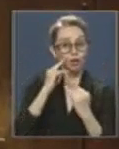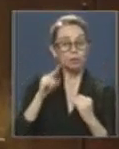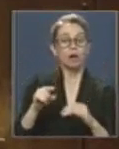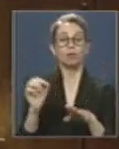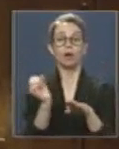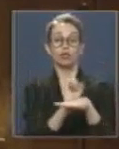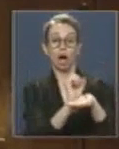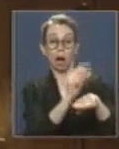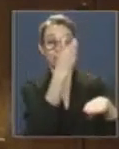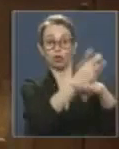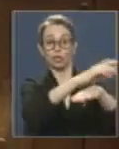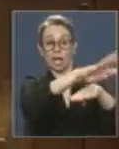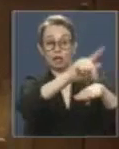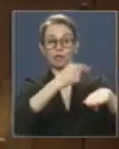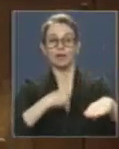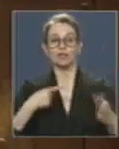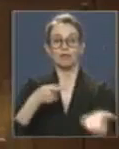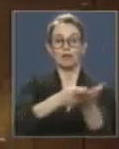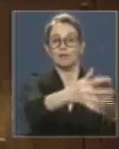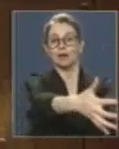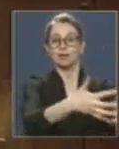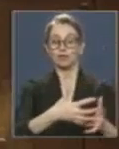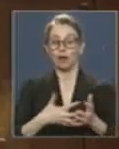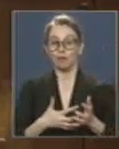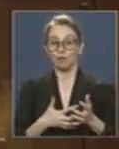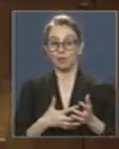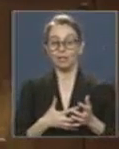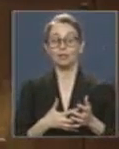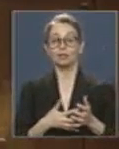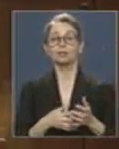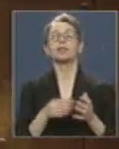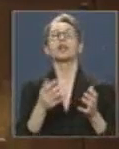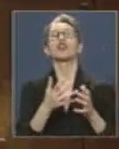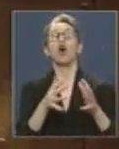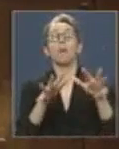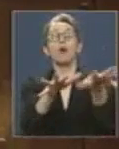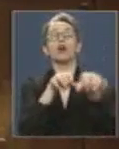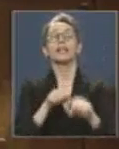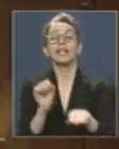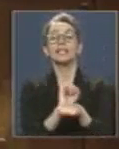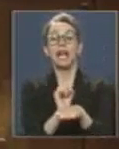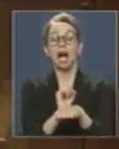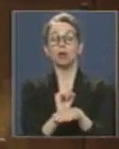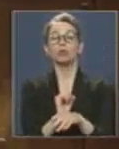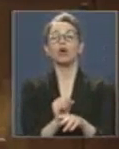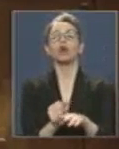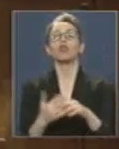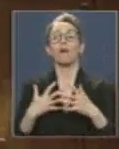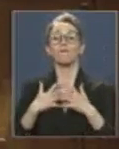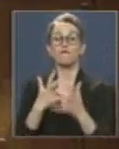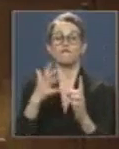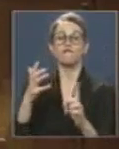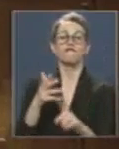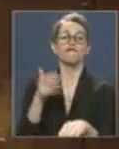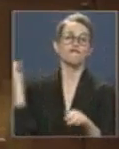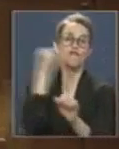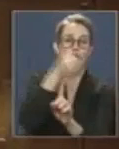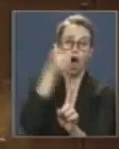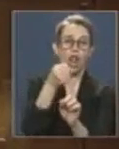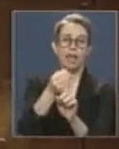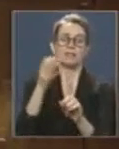vehículos motorizados en que estos hubiesen sido apropiados mediante el uso de la violencia o intimidación y que